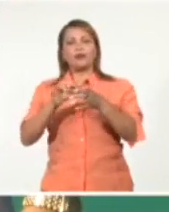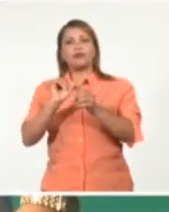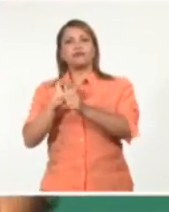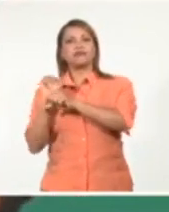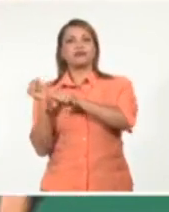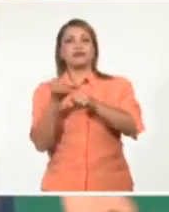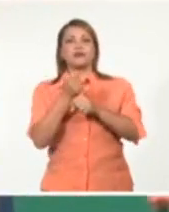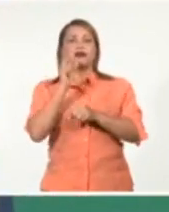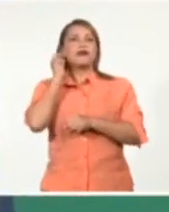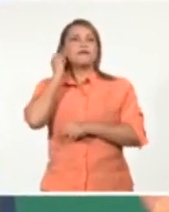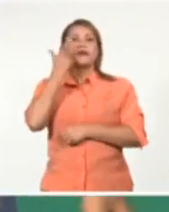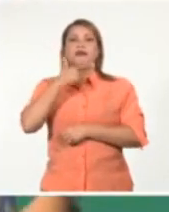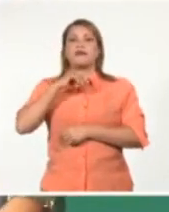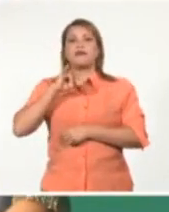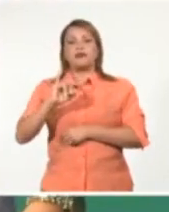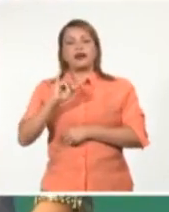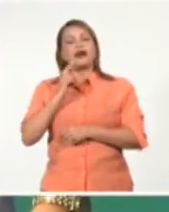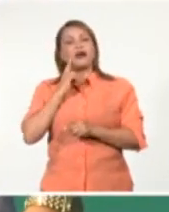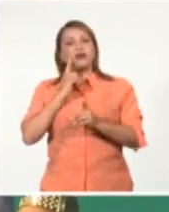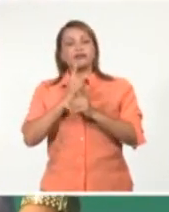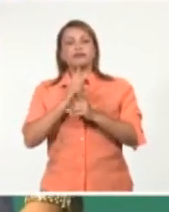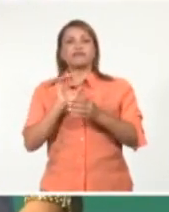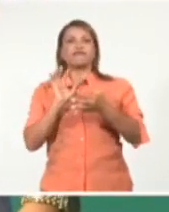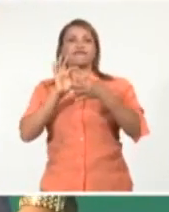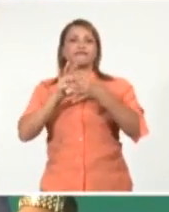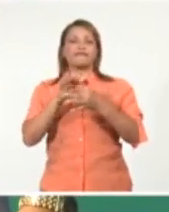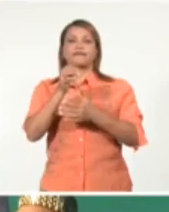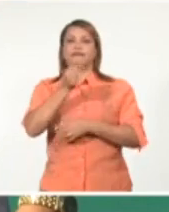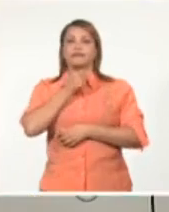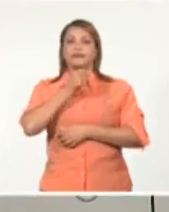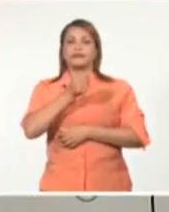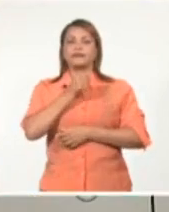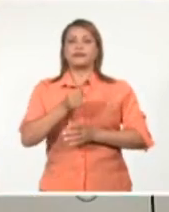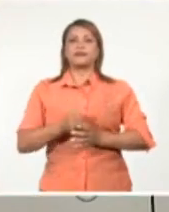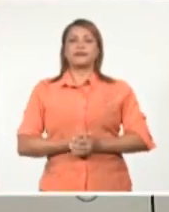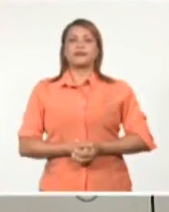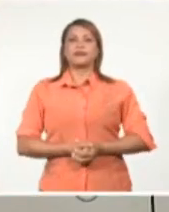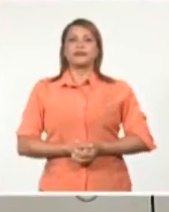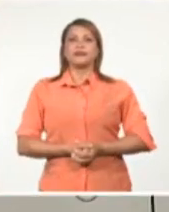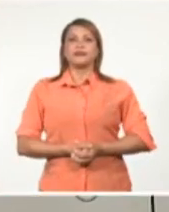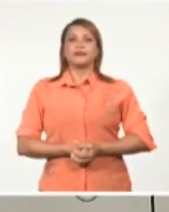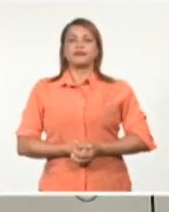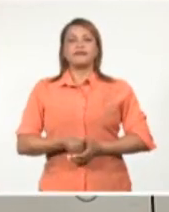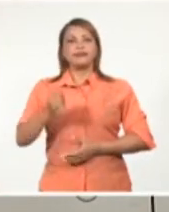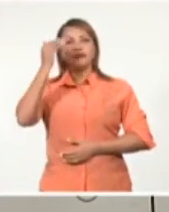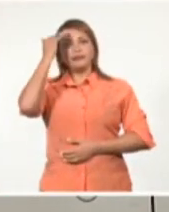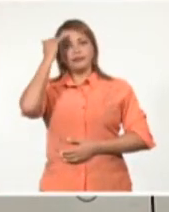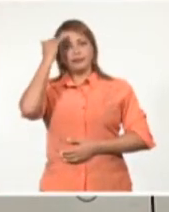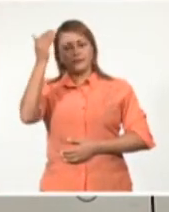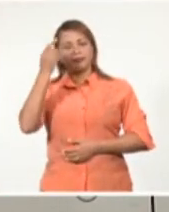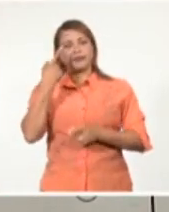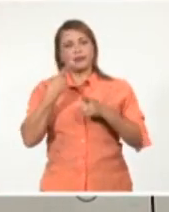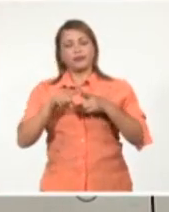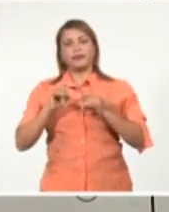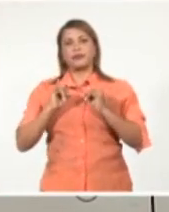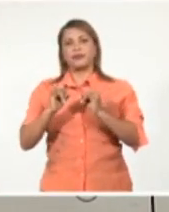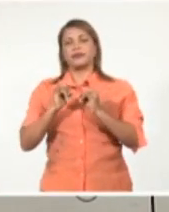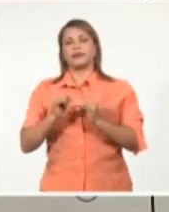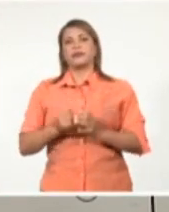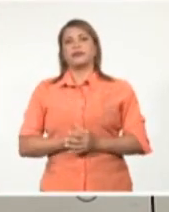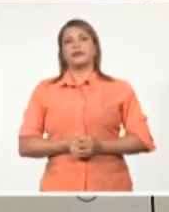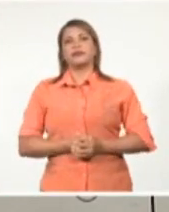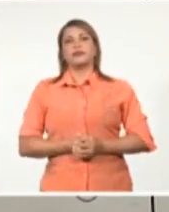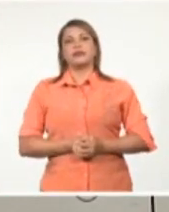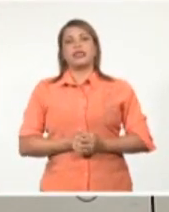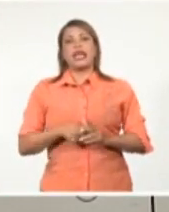de béisbol Five llora devuelvo la señal hacia los estudios centrales Gracias Donnys avanzamos hoy Como cada año